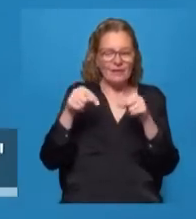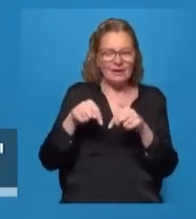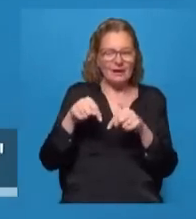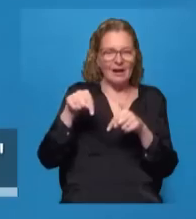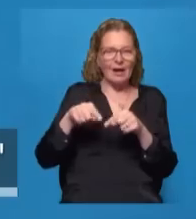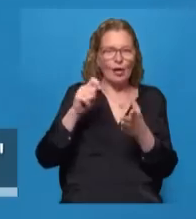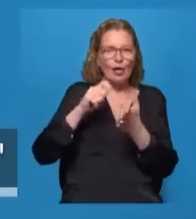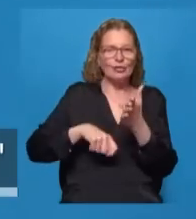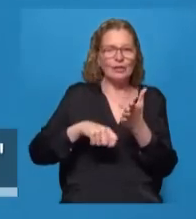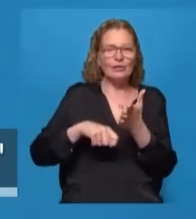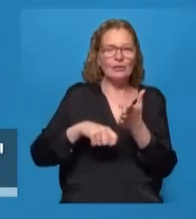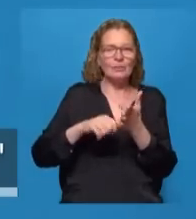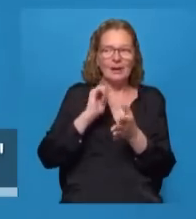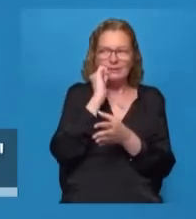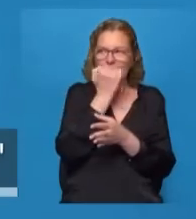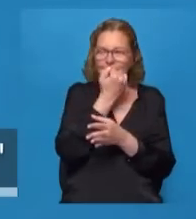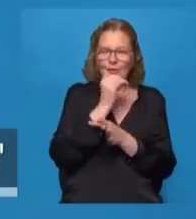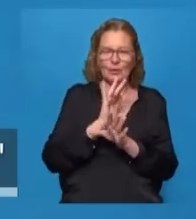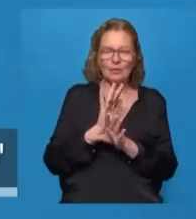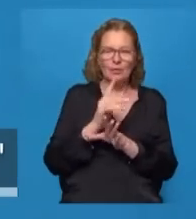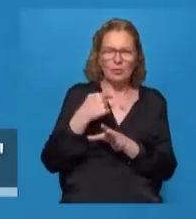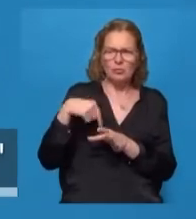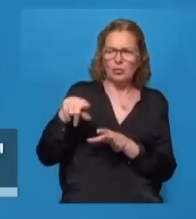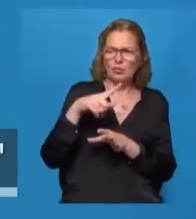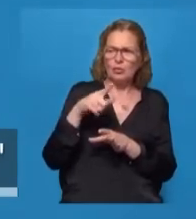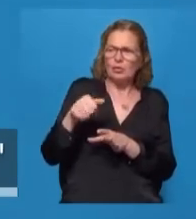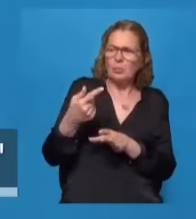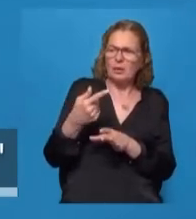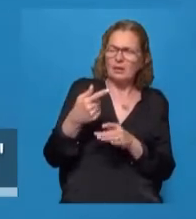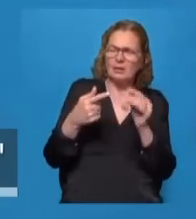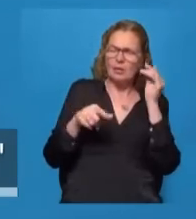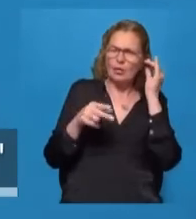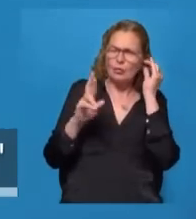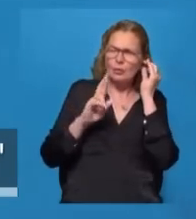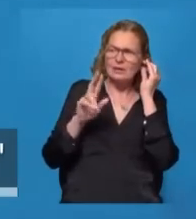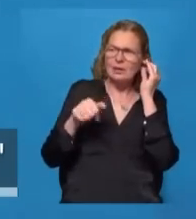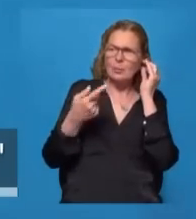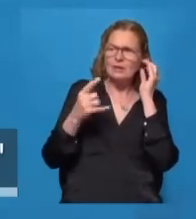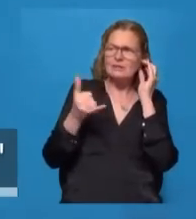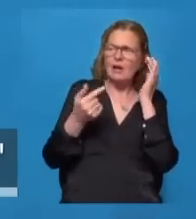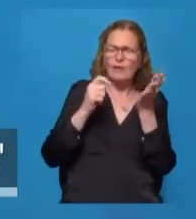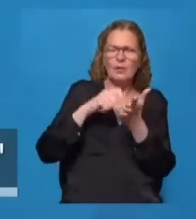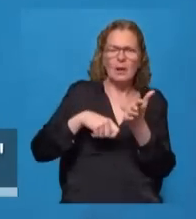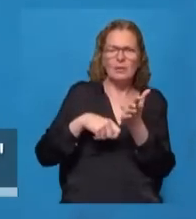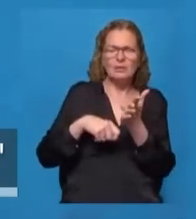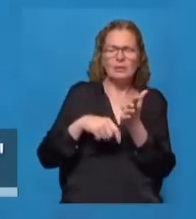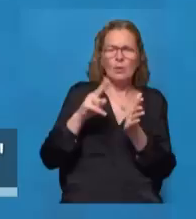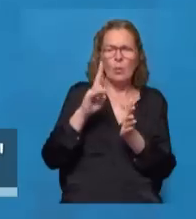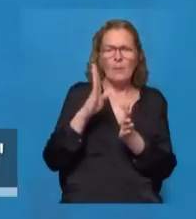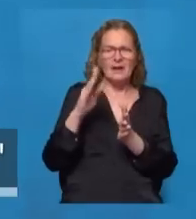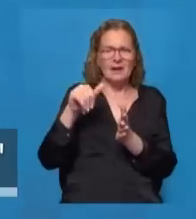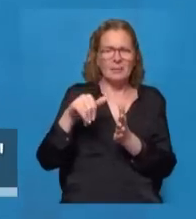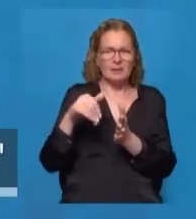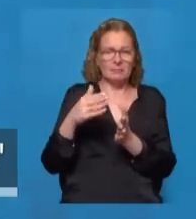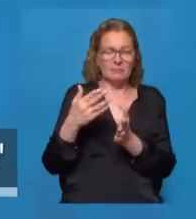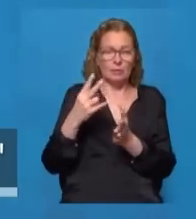a través de contratos que se firman en secreto de los cuales uno se entera con suerte después que ya está firmado así pasó con upm que